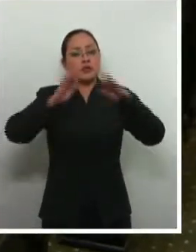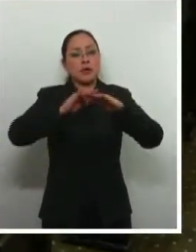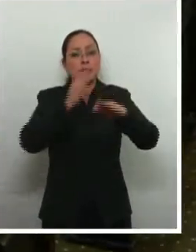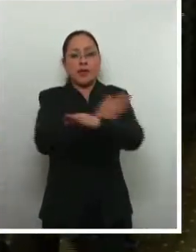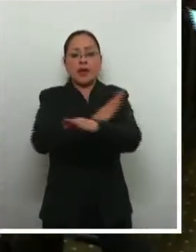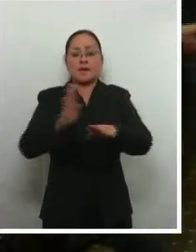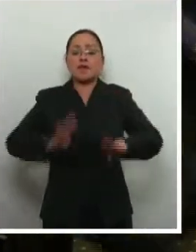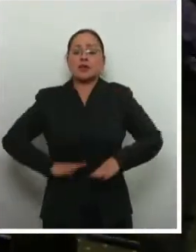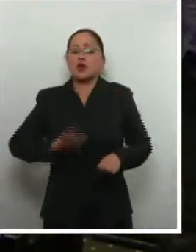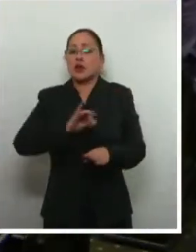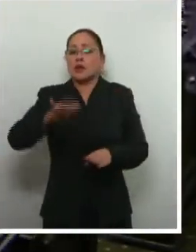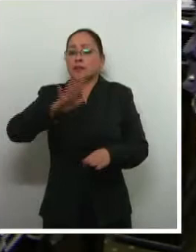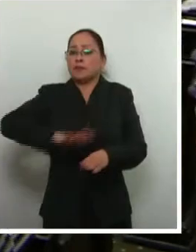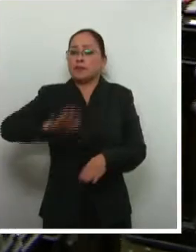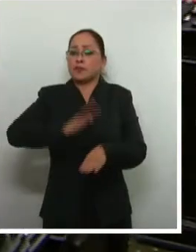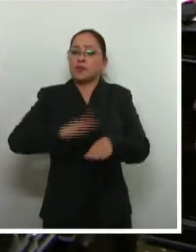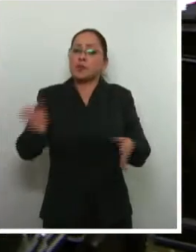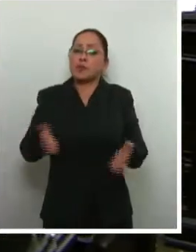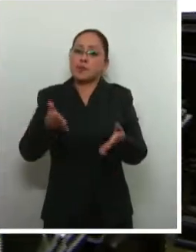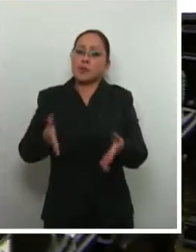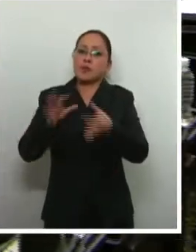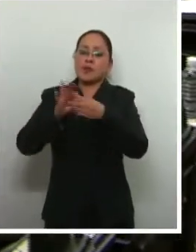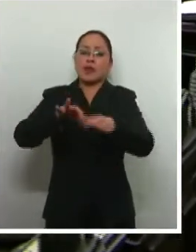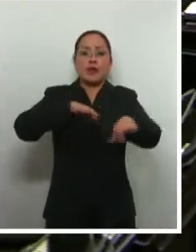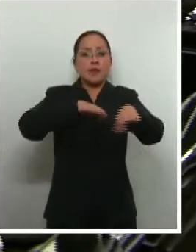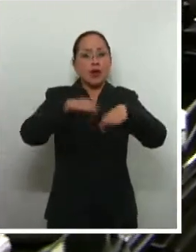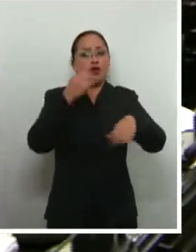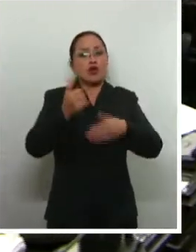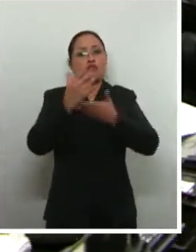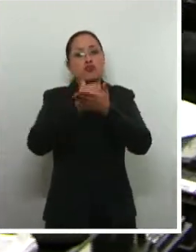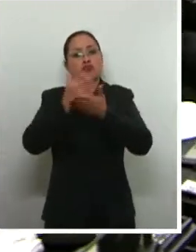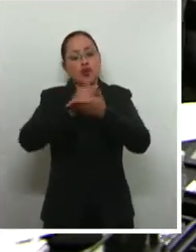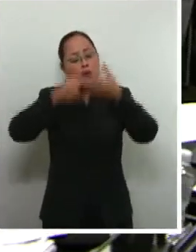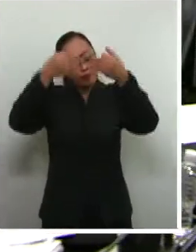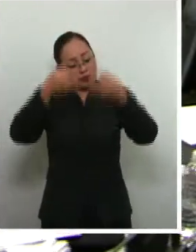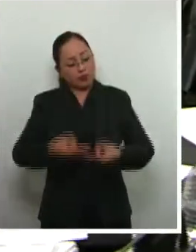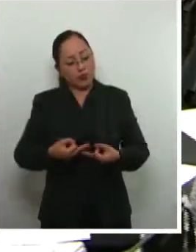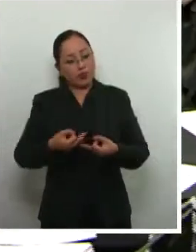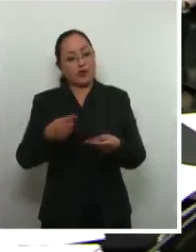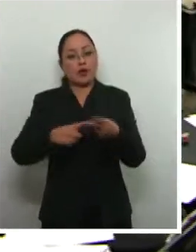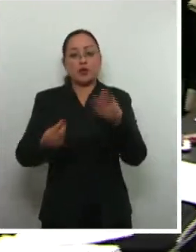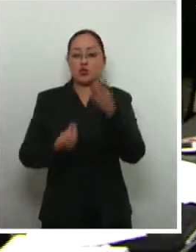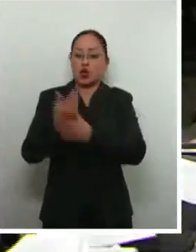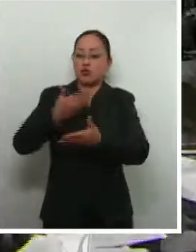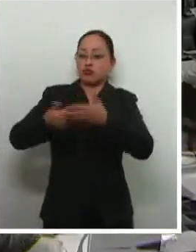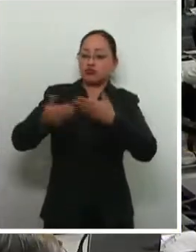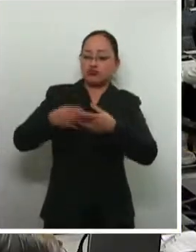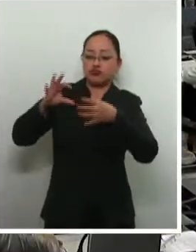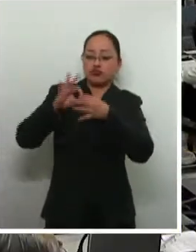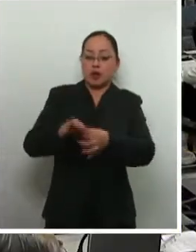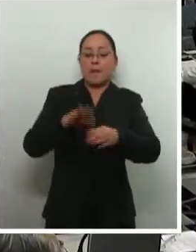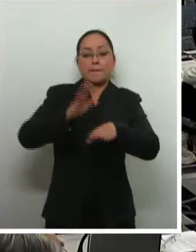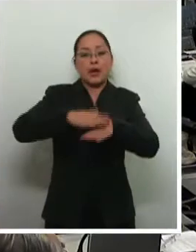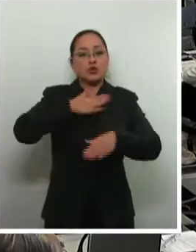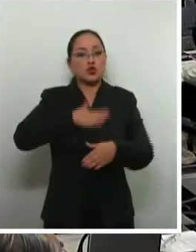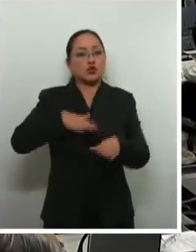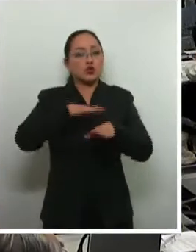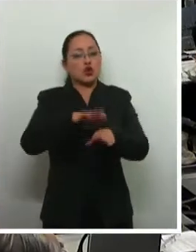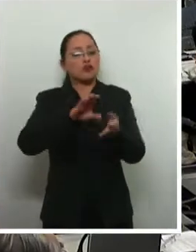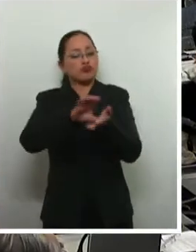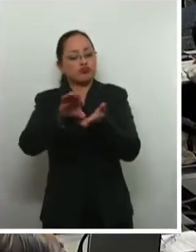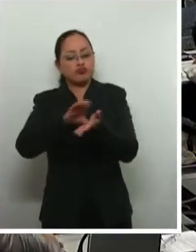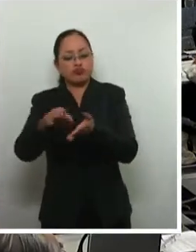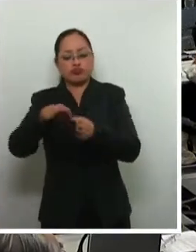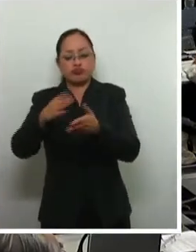general, para promover el empleo y el ingreso dignos, la innovación y una distribución más justa